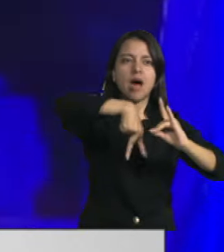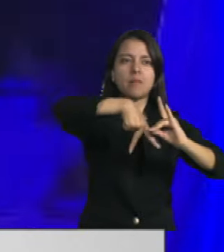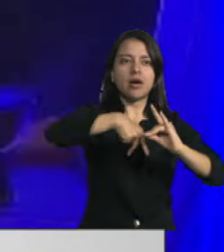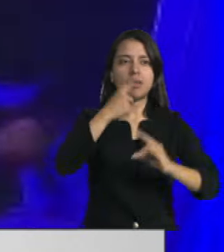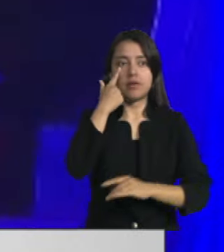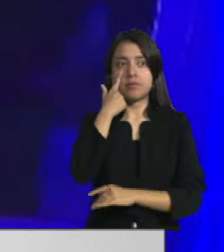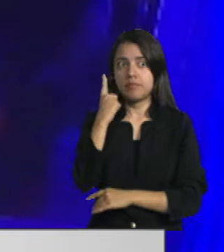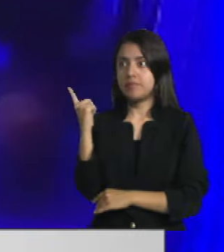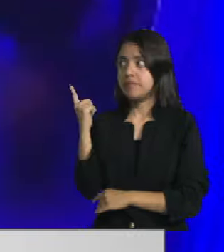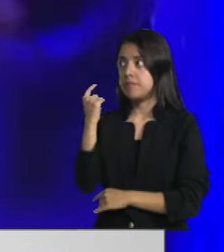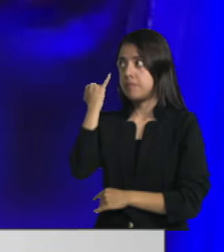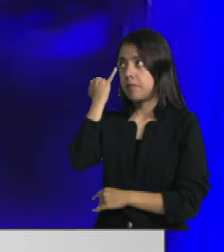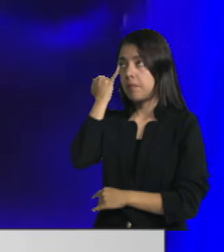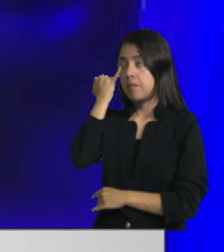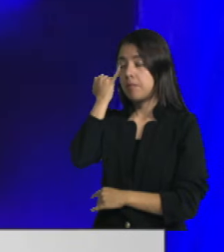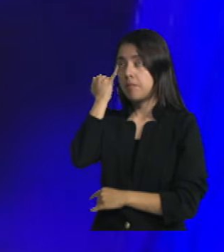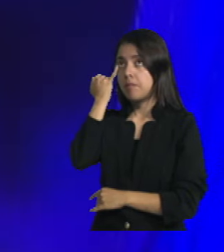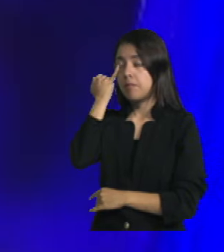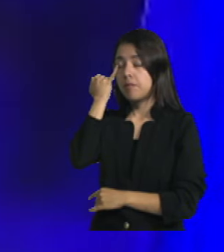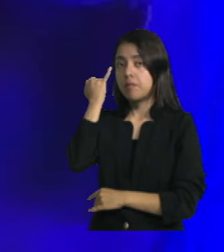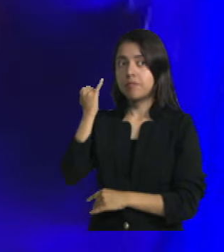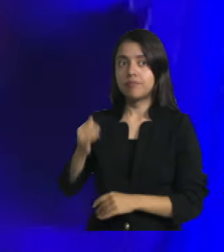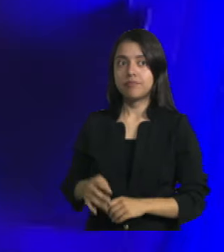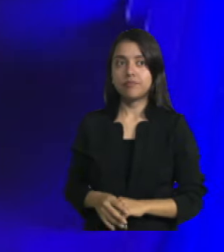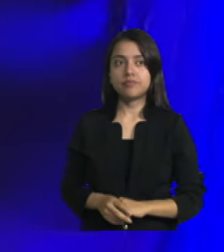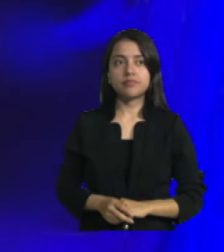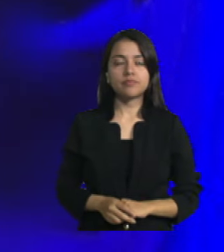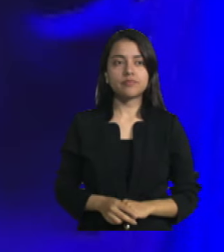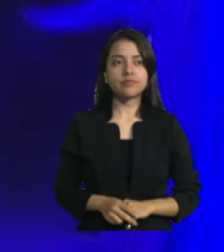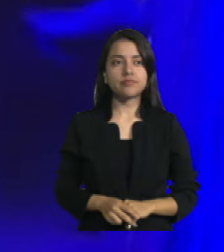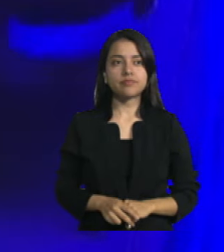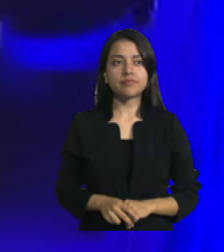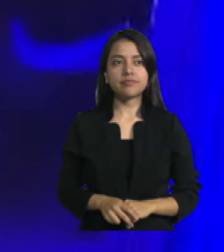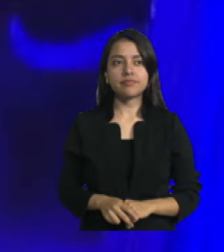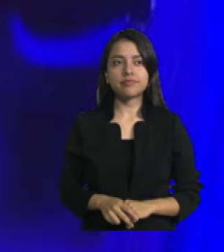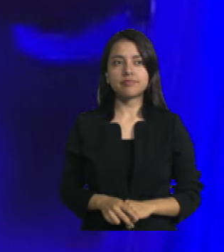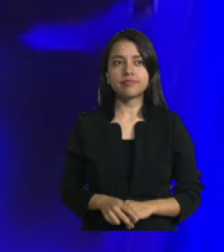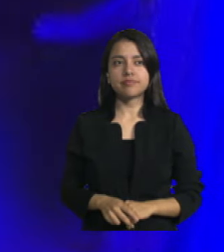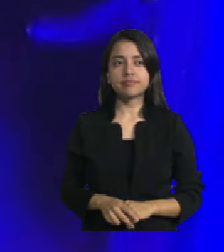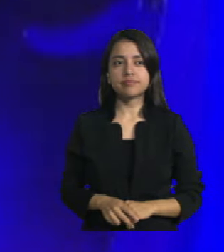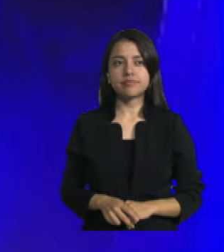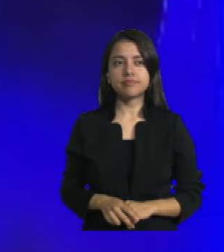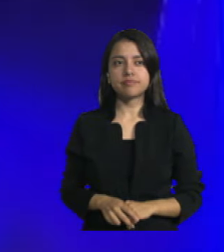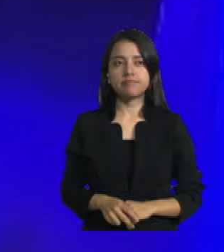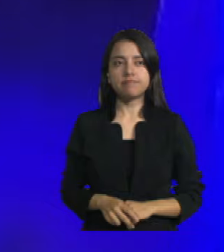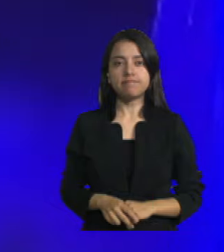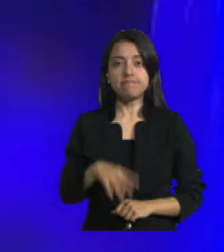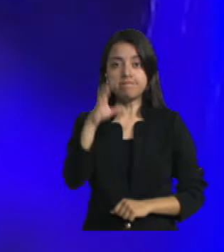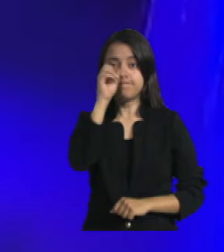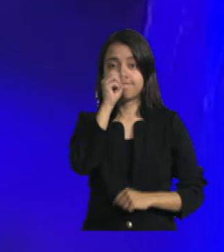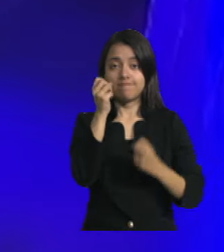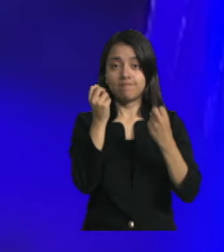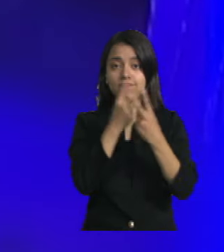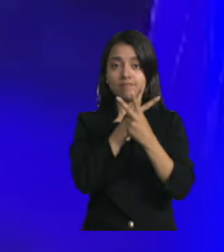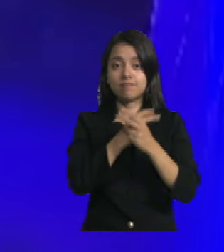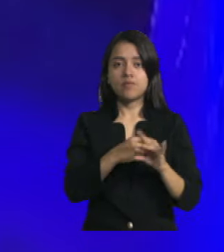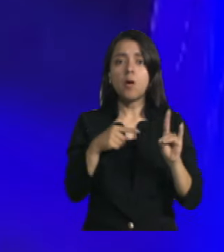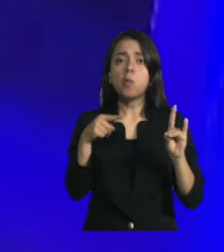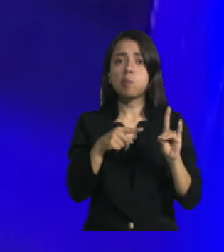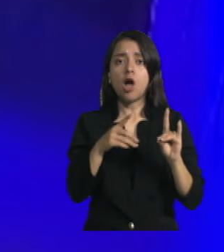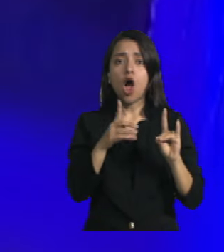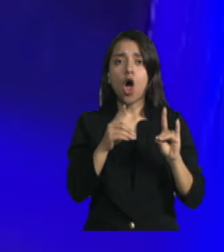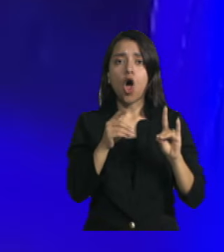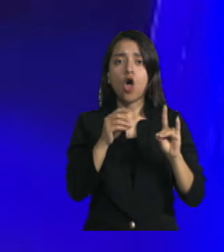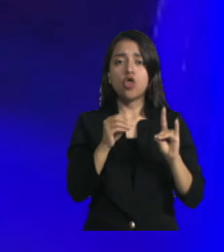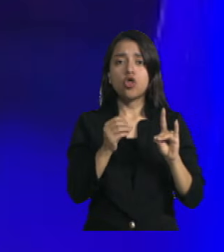de Itagüí, Antioquia, un hombre ingresó a un ascensor y golpeó de manera violenta a uno de los perros, llamado Doki. El